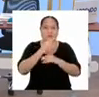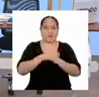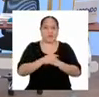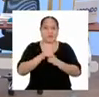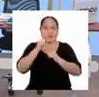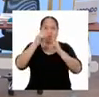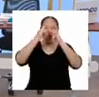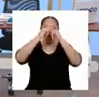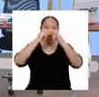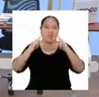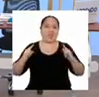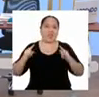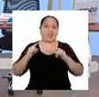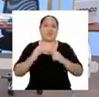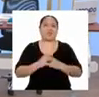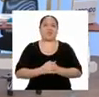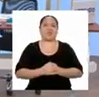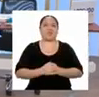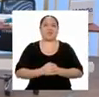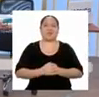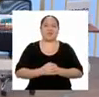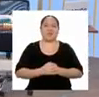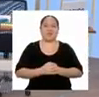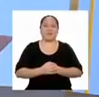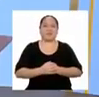una carpa.